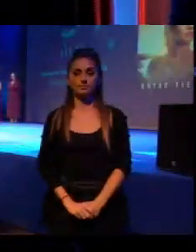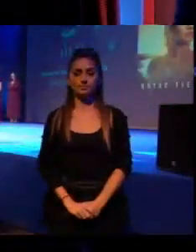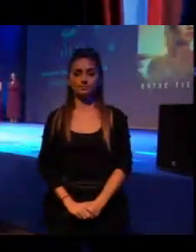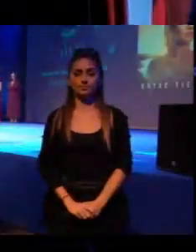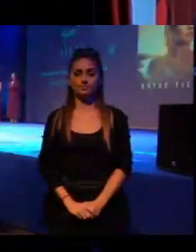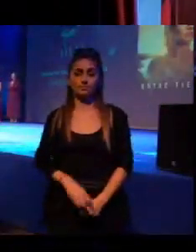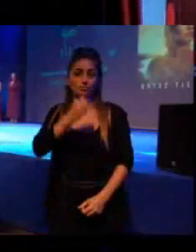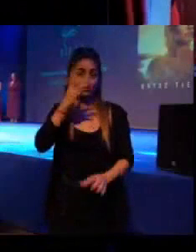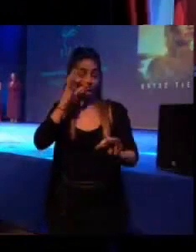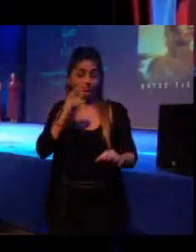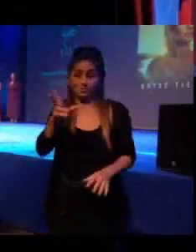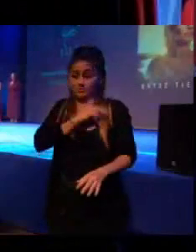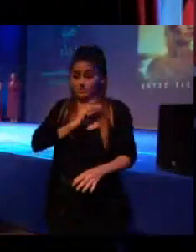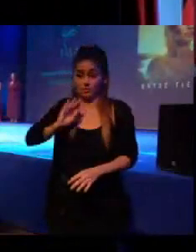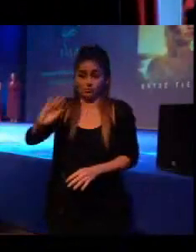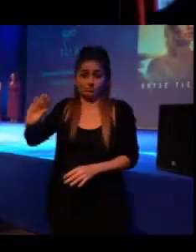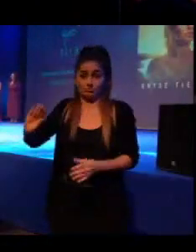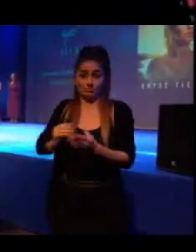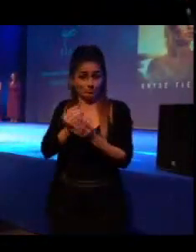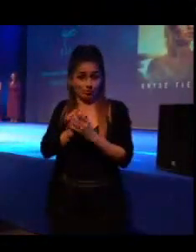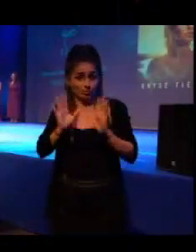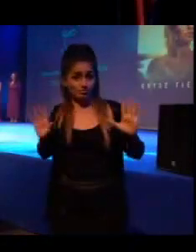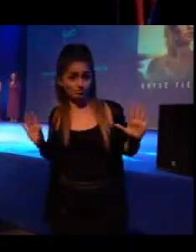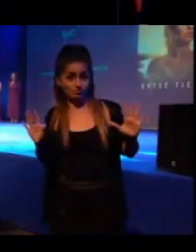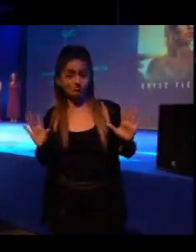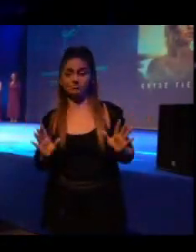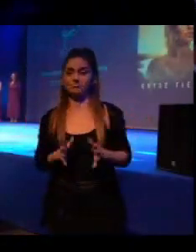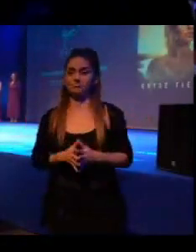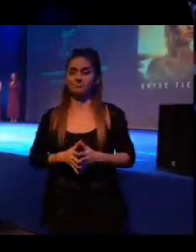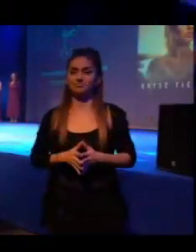Es suyo el premio, de ellos, de sus productores. Bueno.